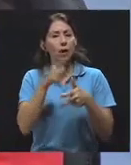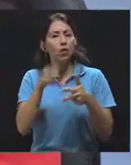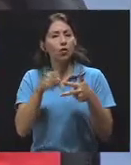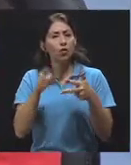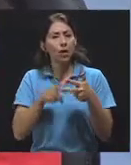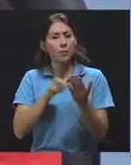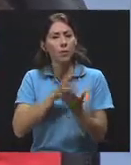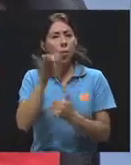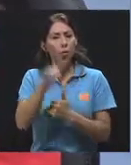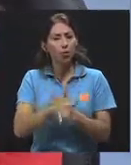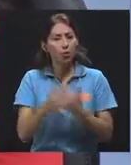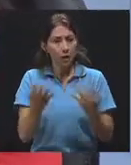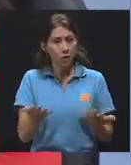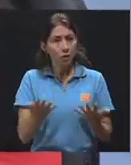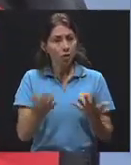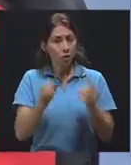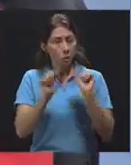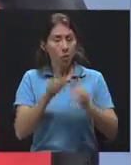brevemente